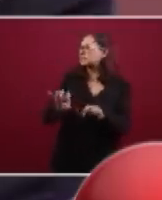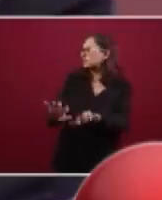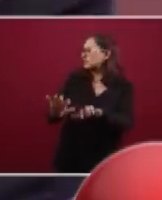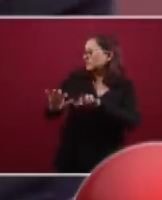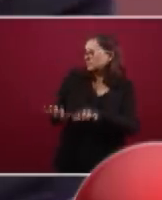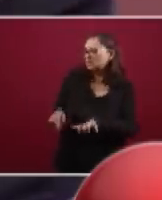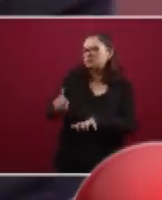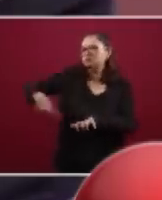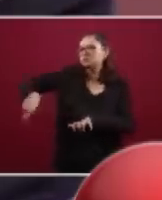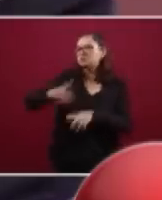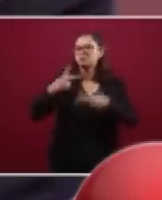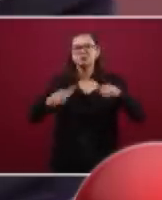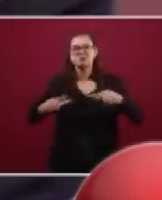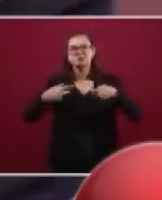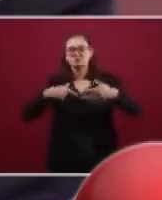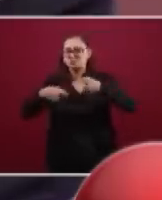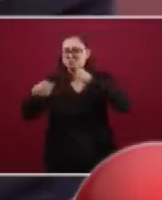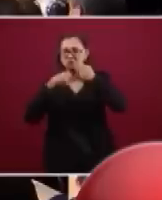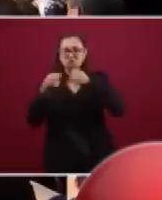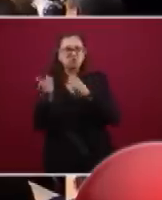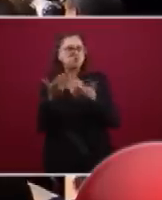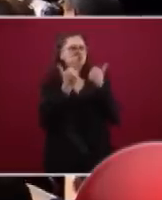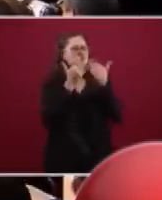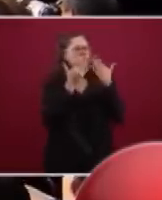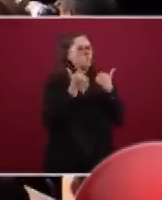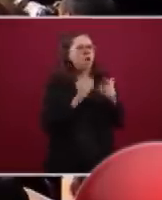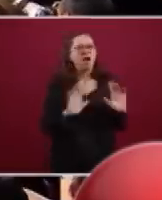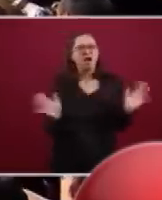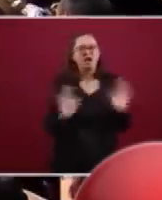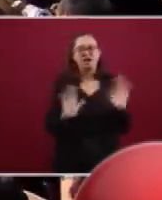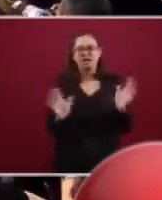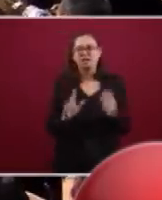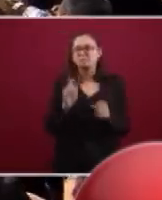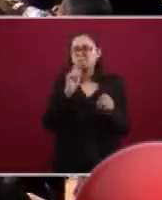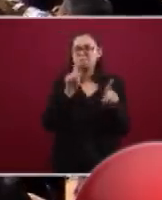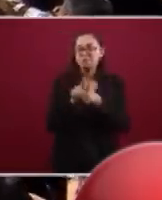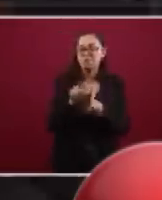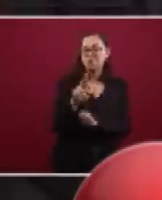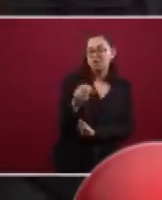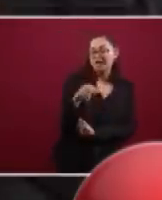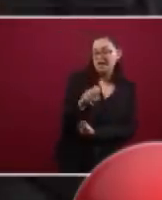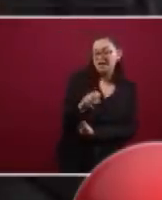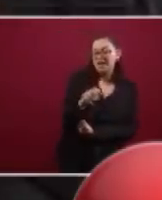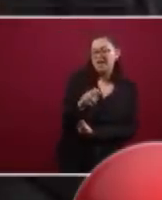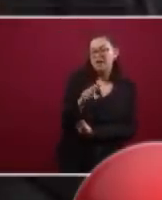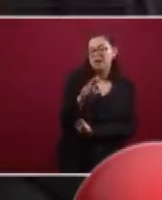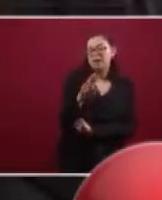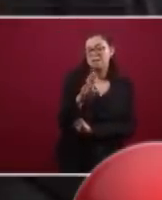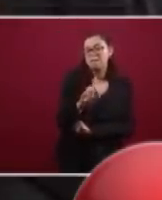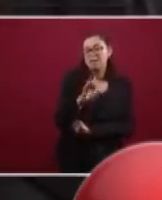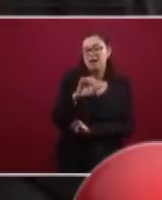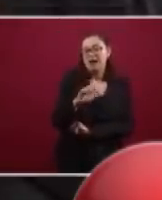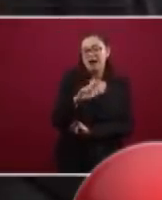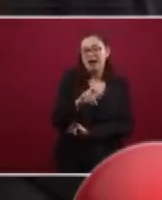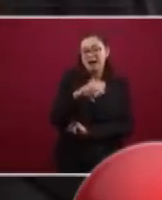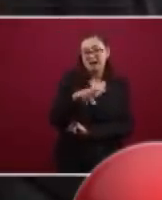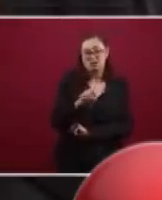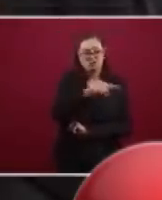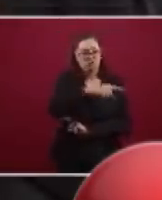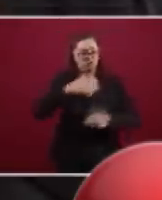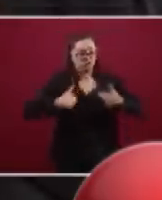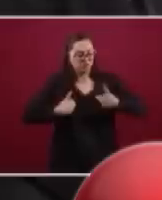son periodistas, inclusive el movimiento de René Bejarano pues tiene un representante aquí haciendo